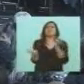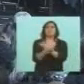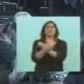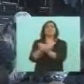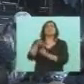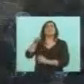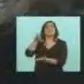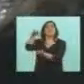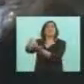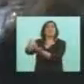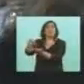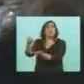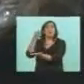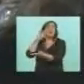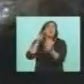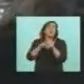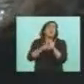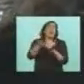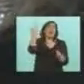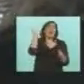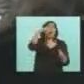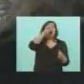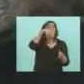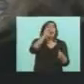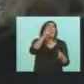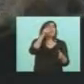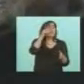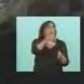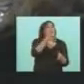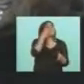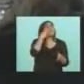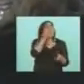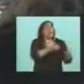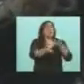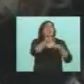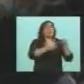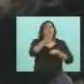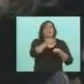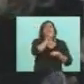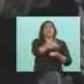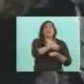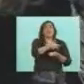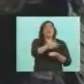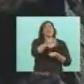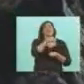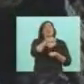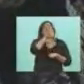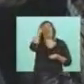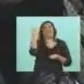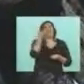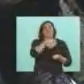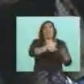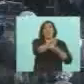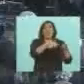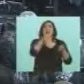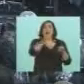convertido a la vieja UNAVE en la Agencia de Administración de Bienes del Estado, el AVE, vamos a